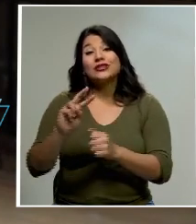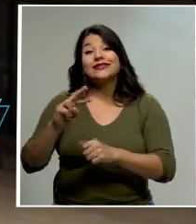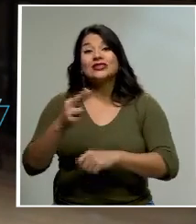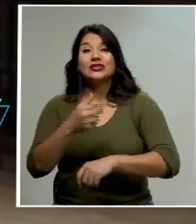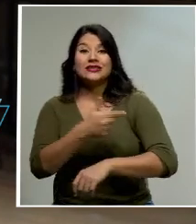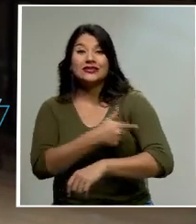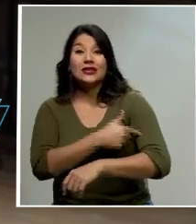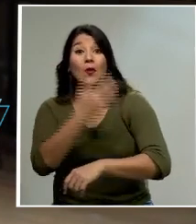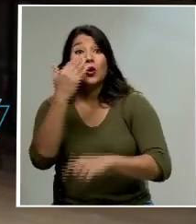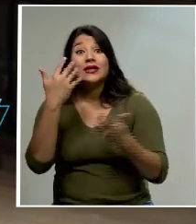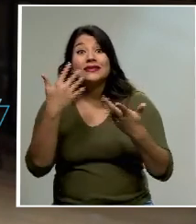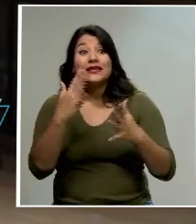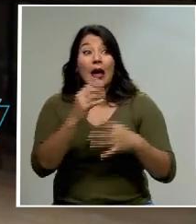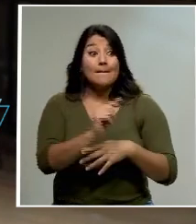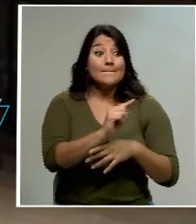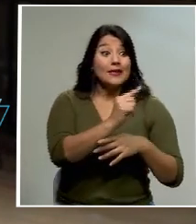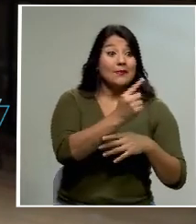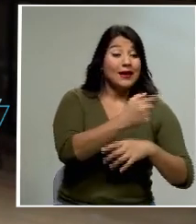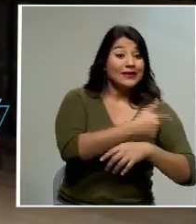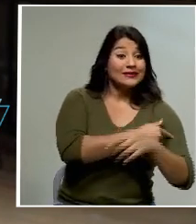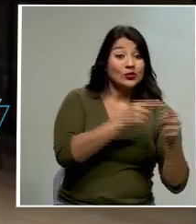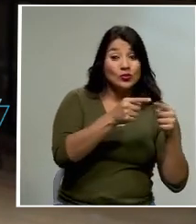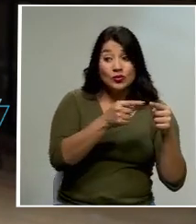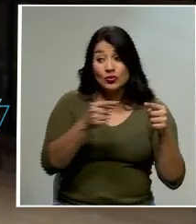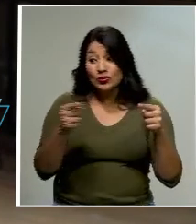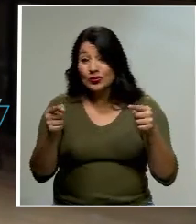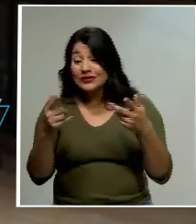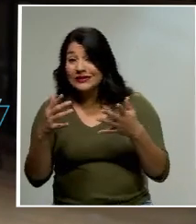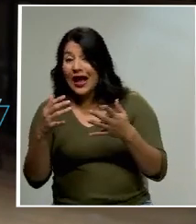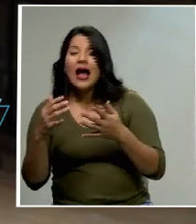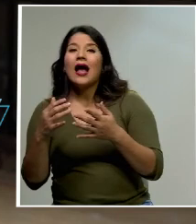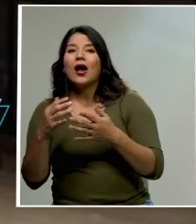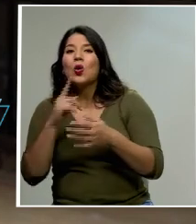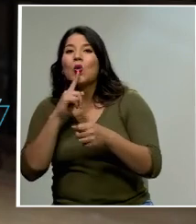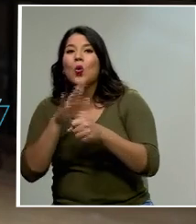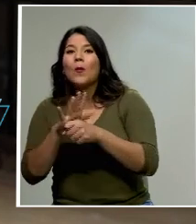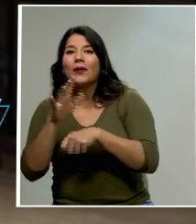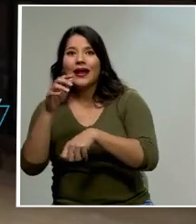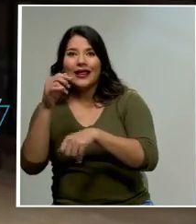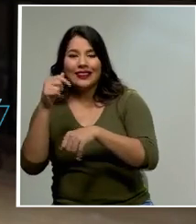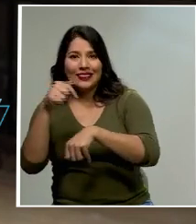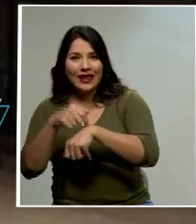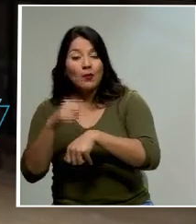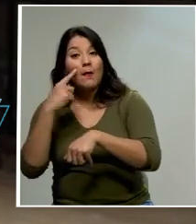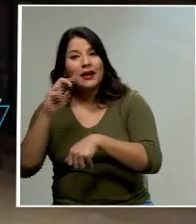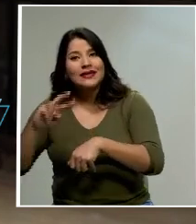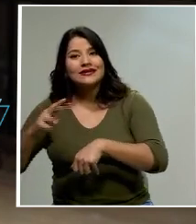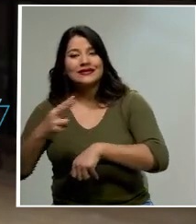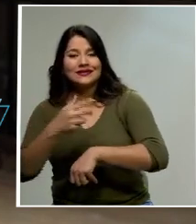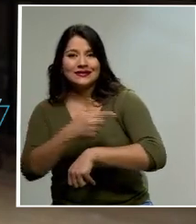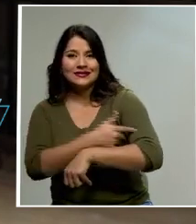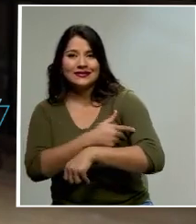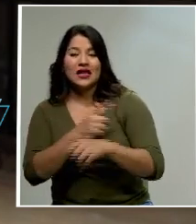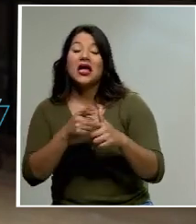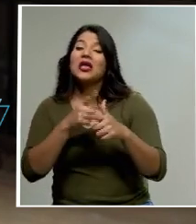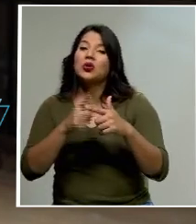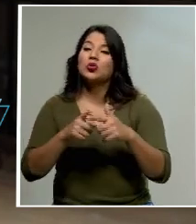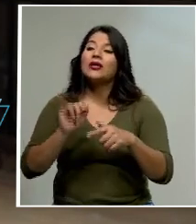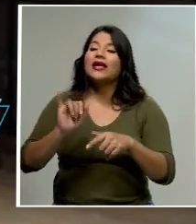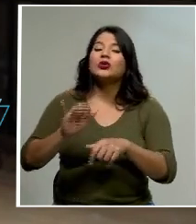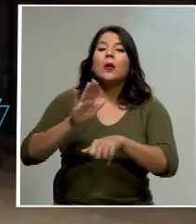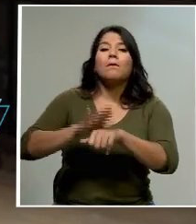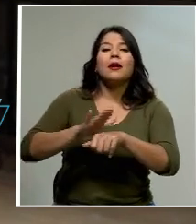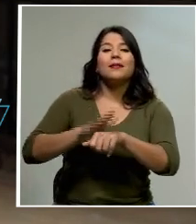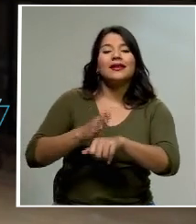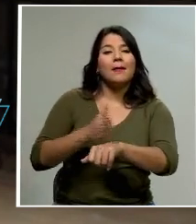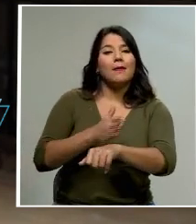ya se cumple el periodo entre la primera y la segunda dosis y esto es de gran importancia para asegurar el esquema de protección de